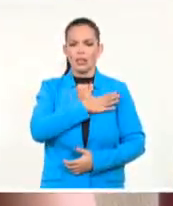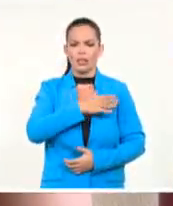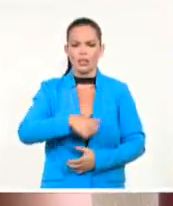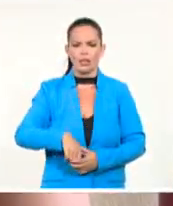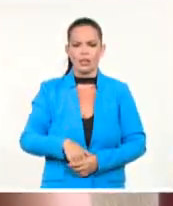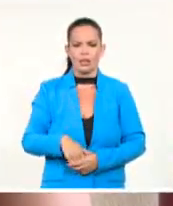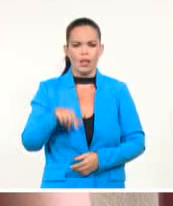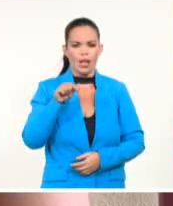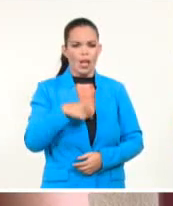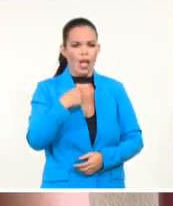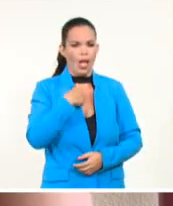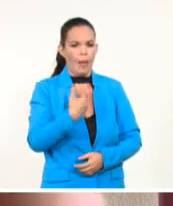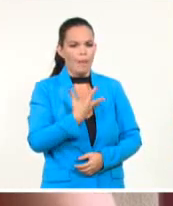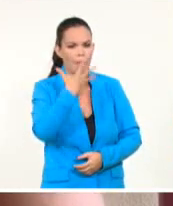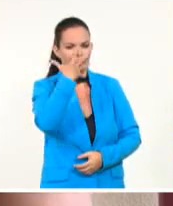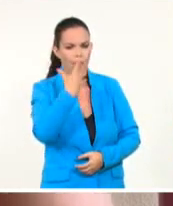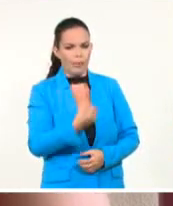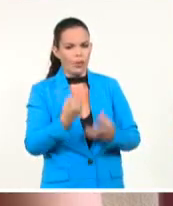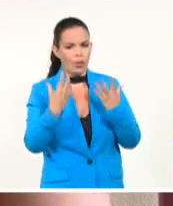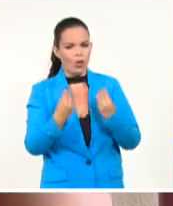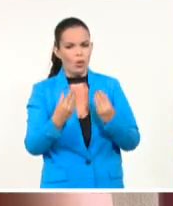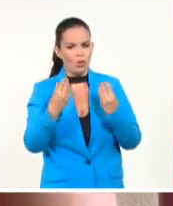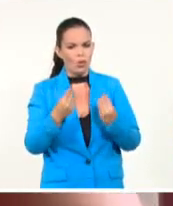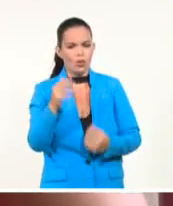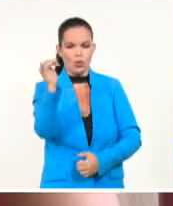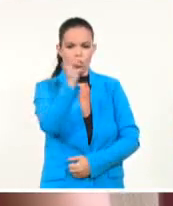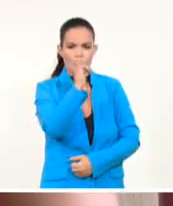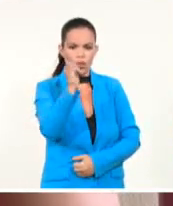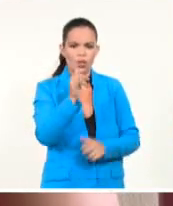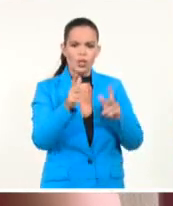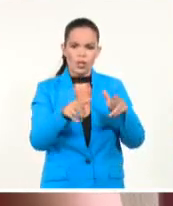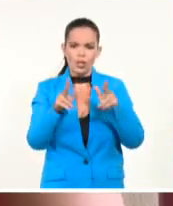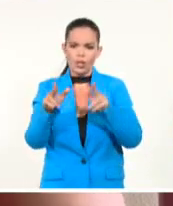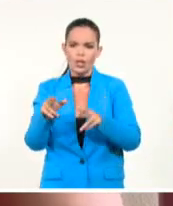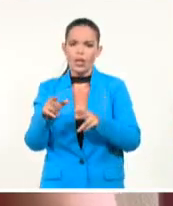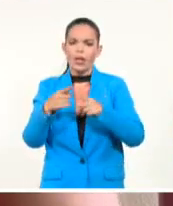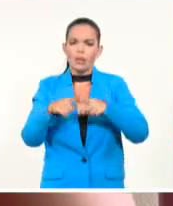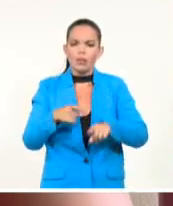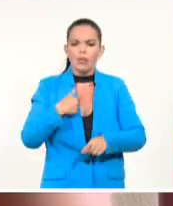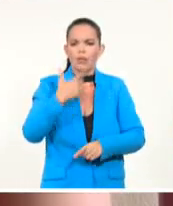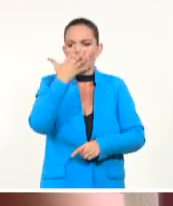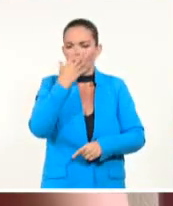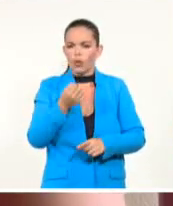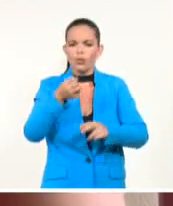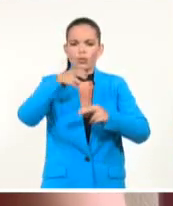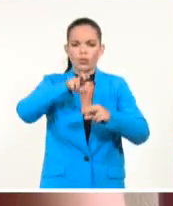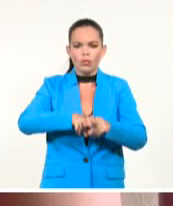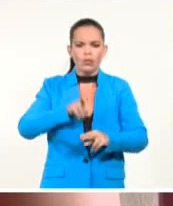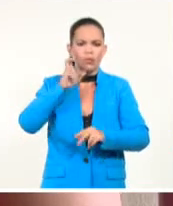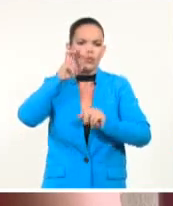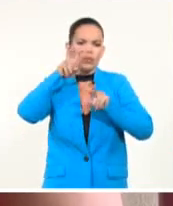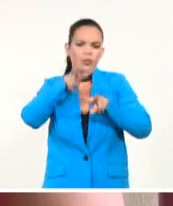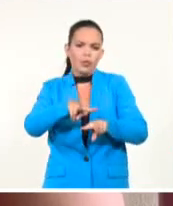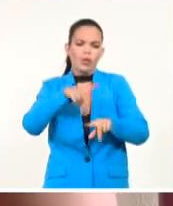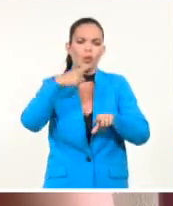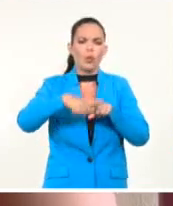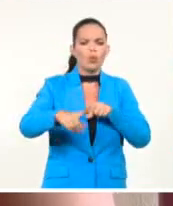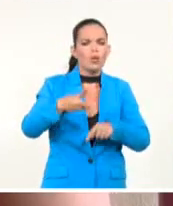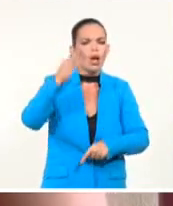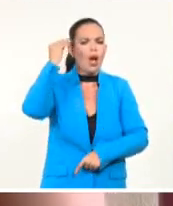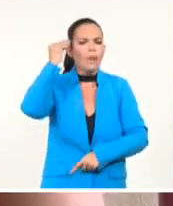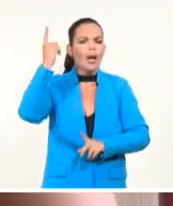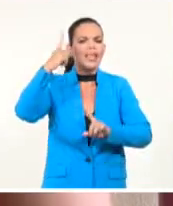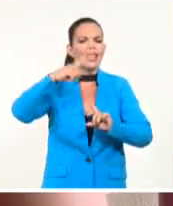mucho el cine, pero también me gusta tener la posibilidad de apreciarlo, de mirar los elementos técnicos que hasta este